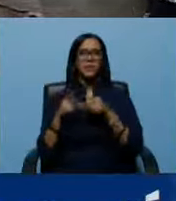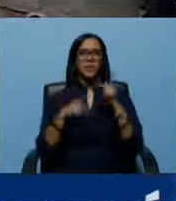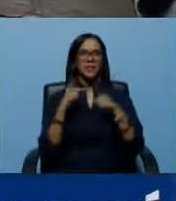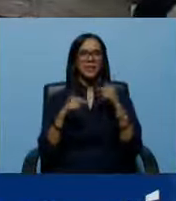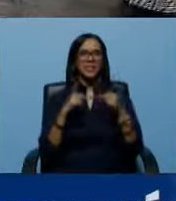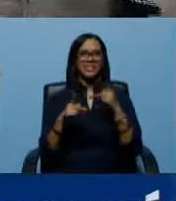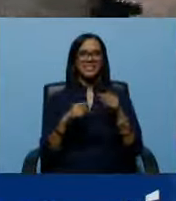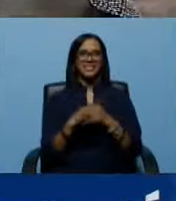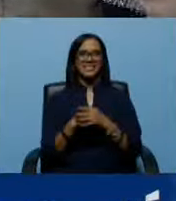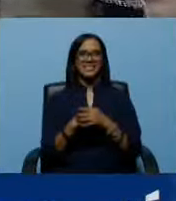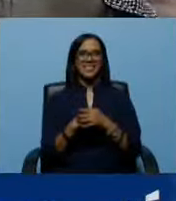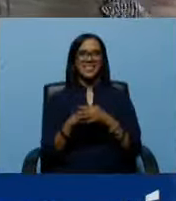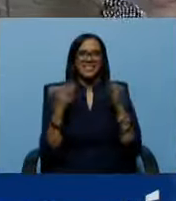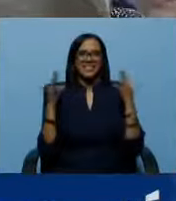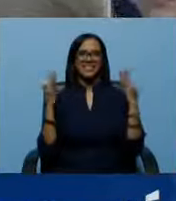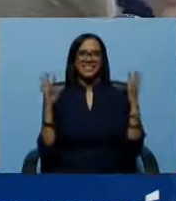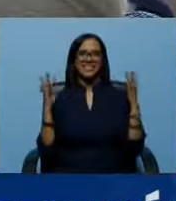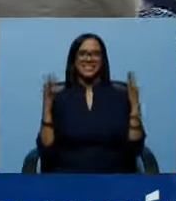Bueno.